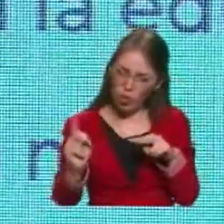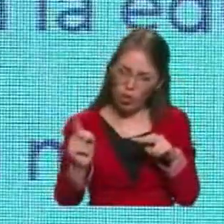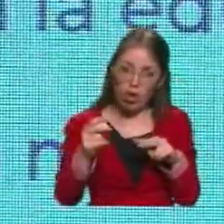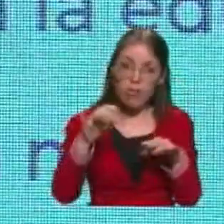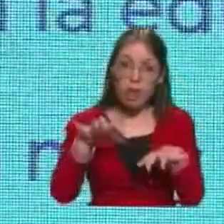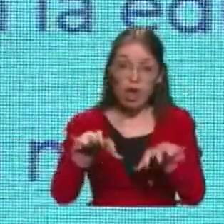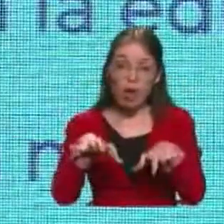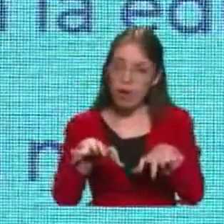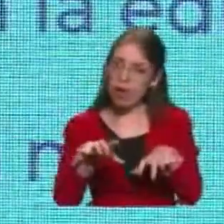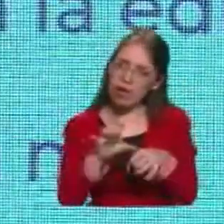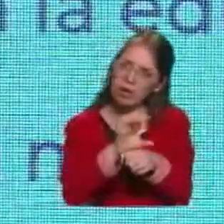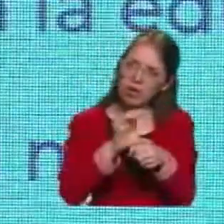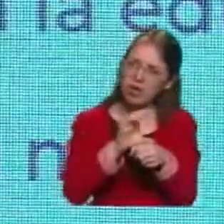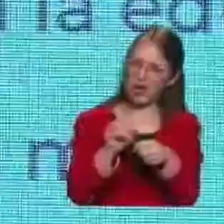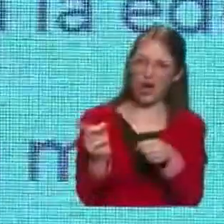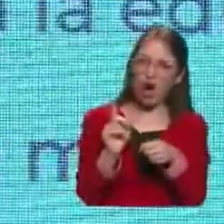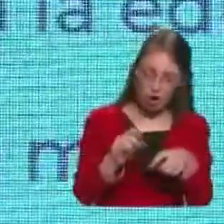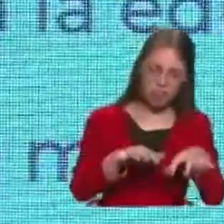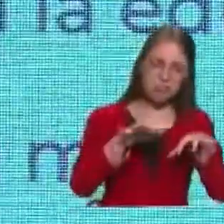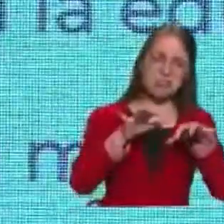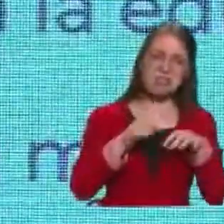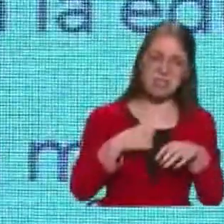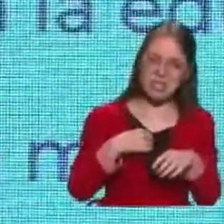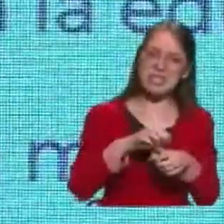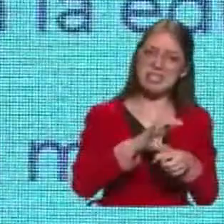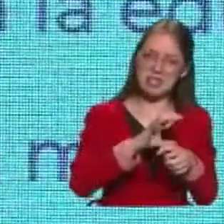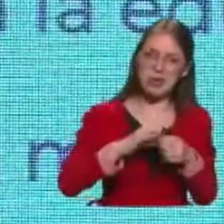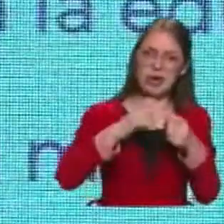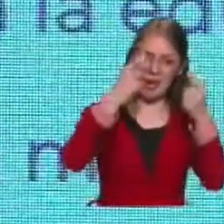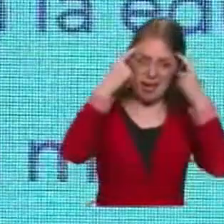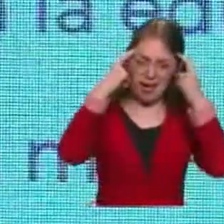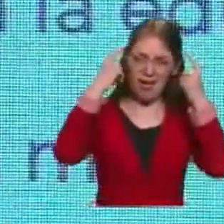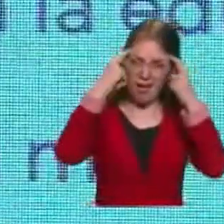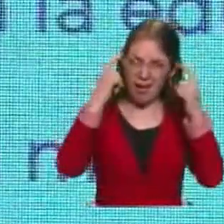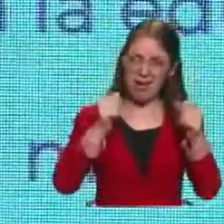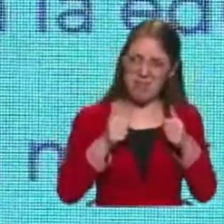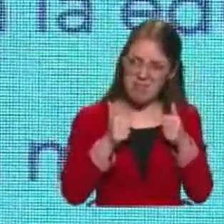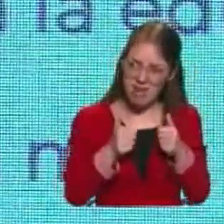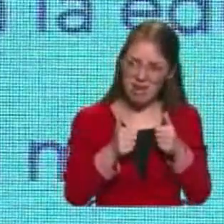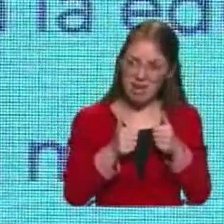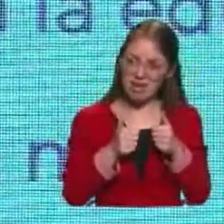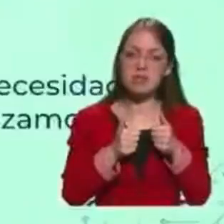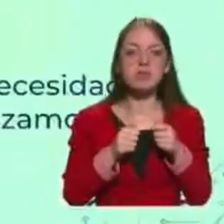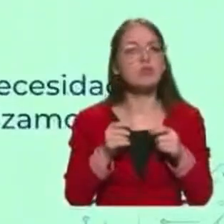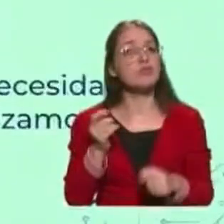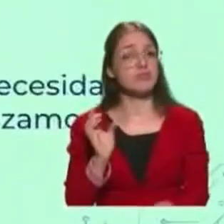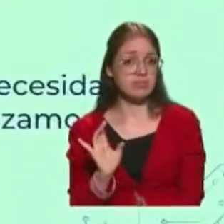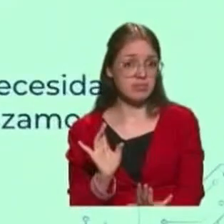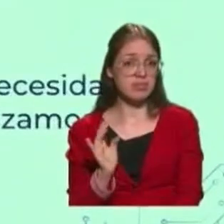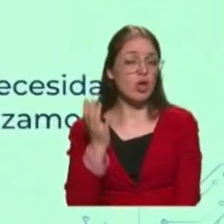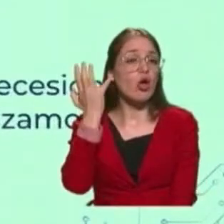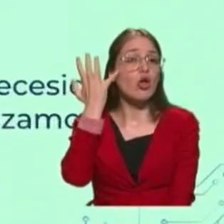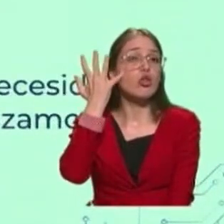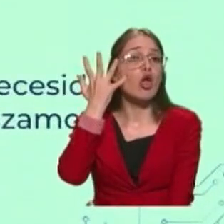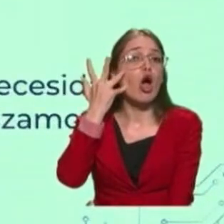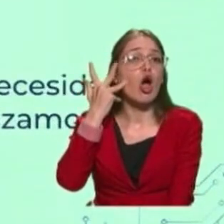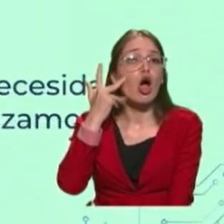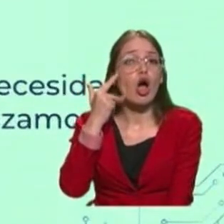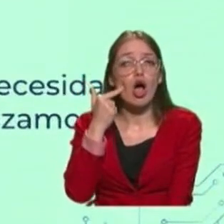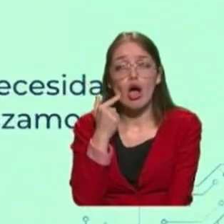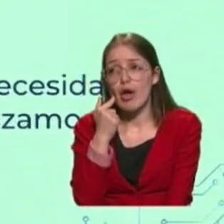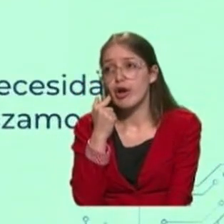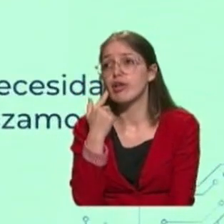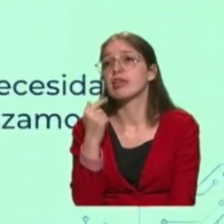inteligentes todos los días se crean programas desde la educación pública que no le aportan realmente